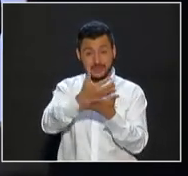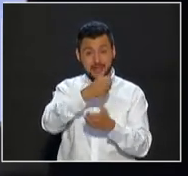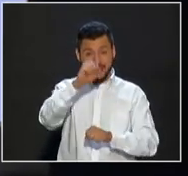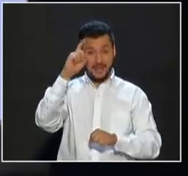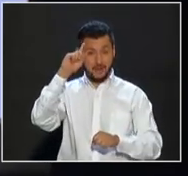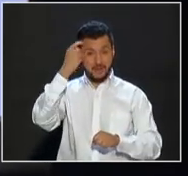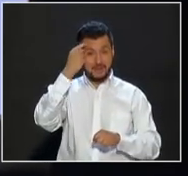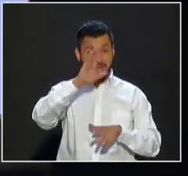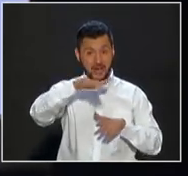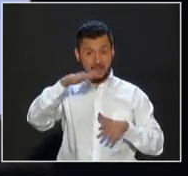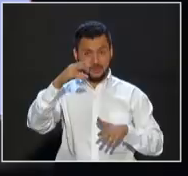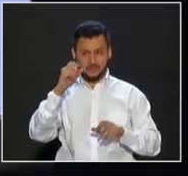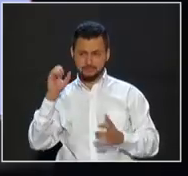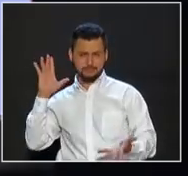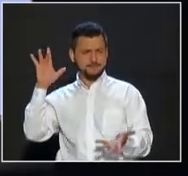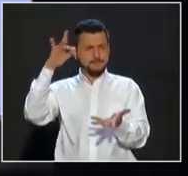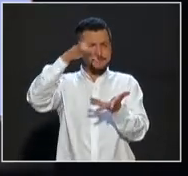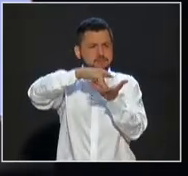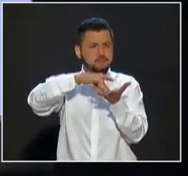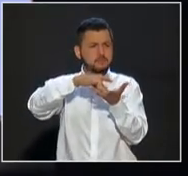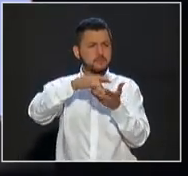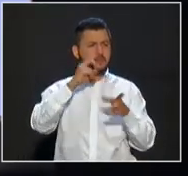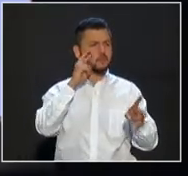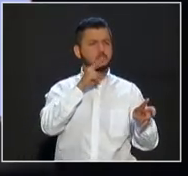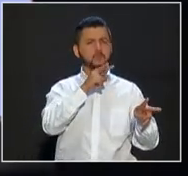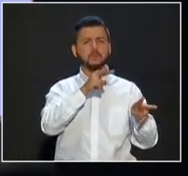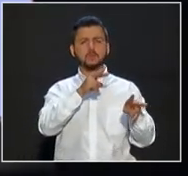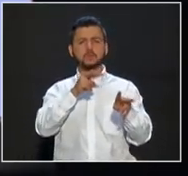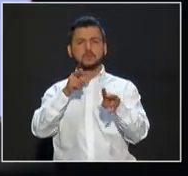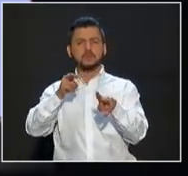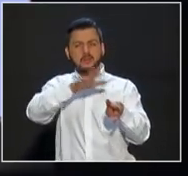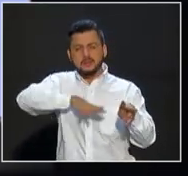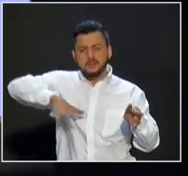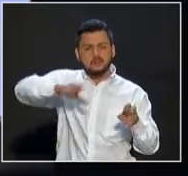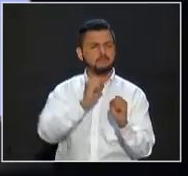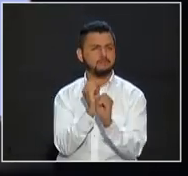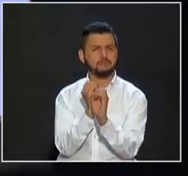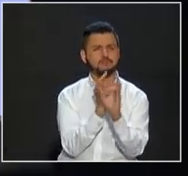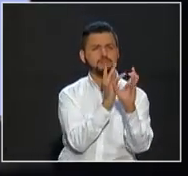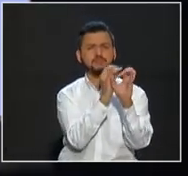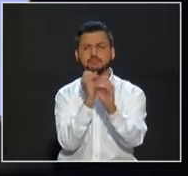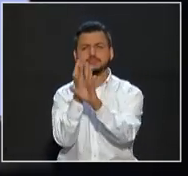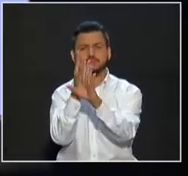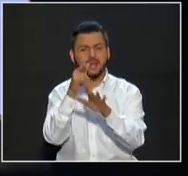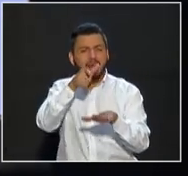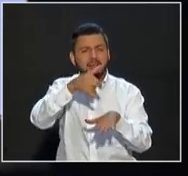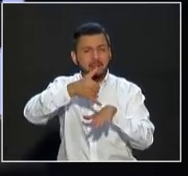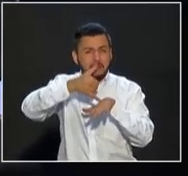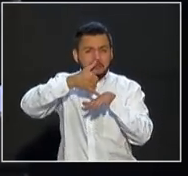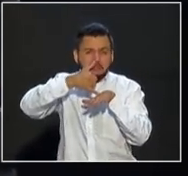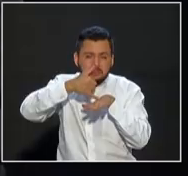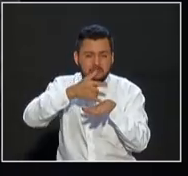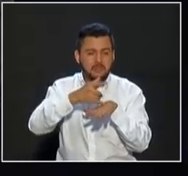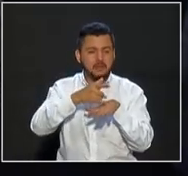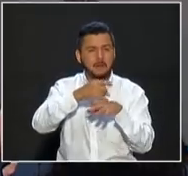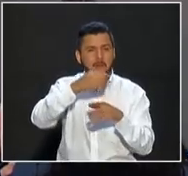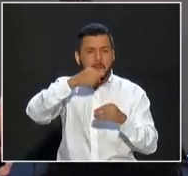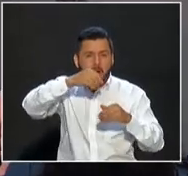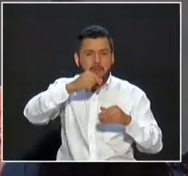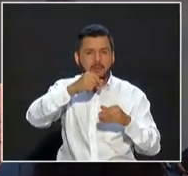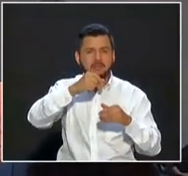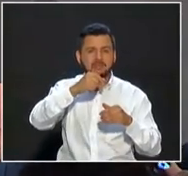buscar la manera de de tratar de sacar el escenario de la coca e introducir nuevos productos